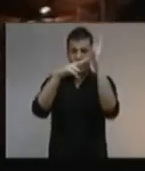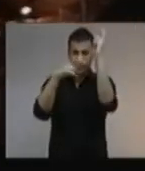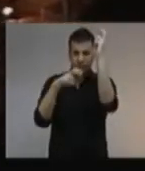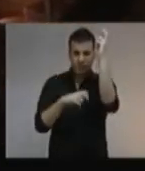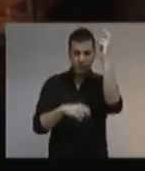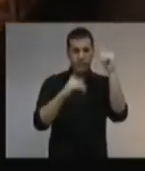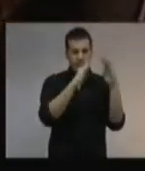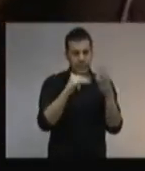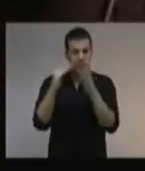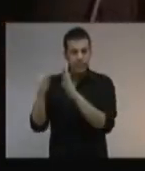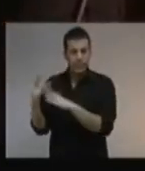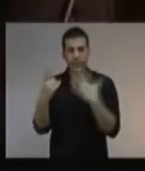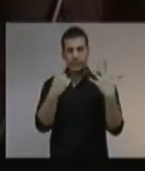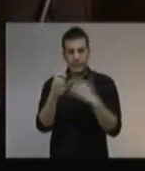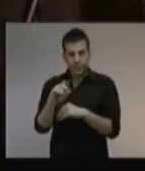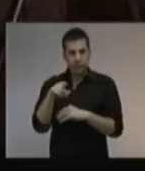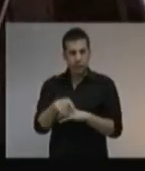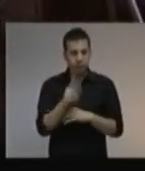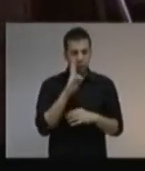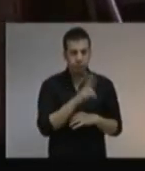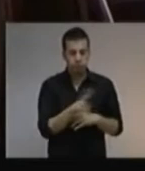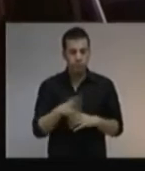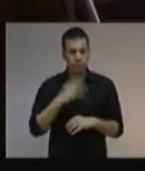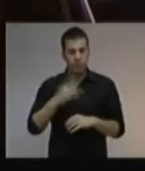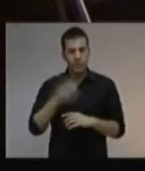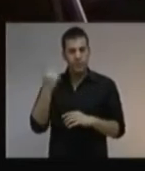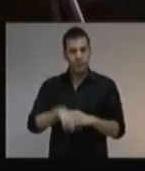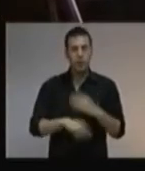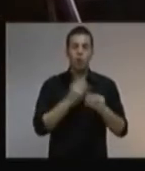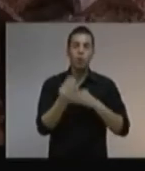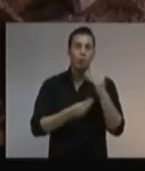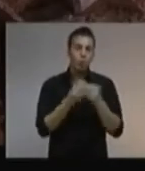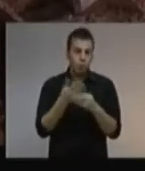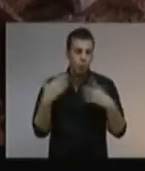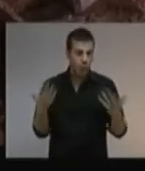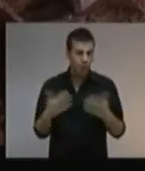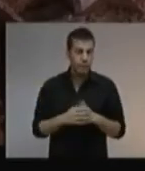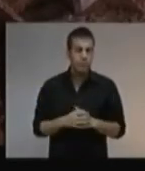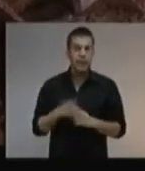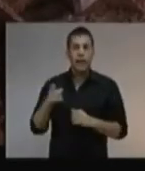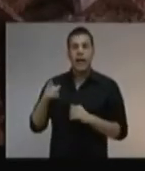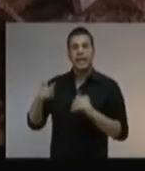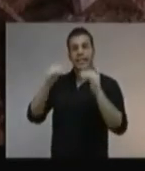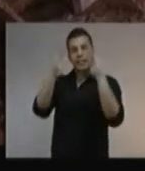descubriendo en las excavaciones, y los diferentes usos que tenían de ellas. ¿Cuál sería la estructura tipo de una casa